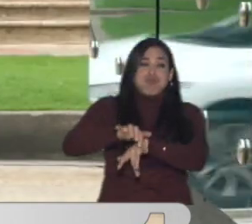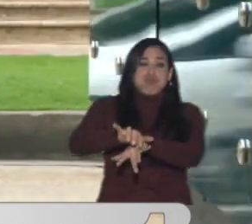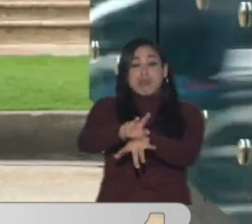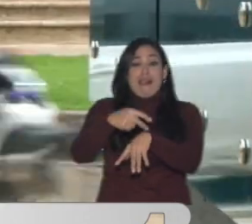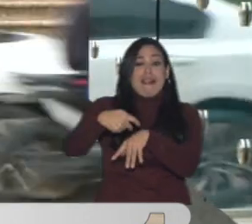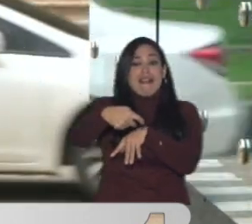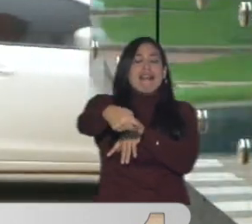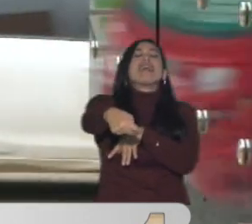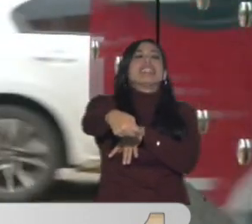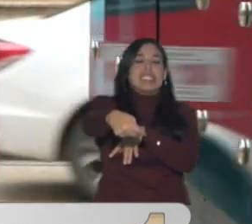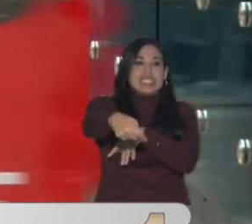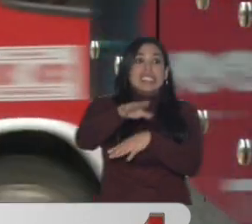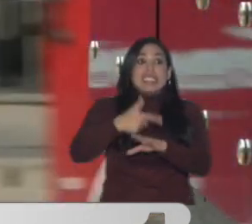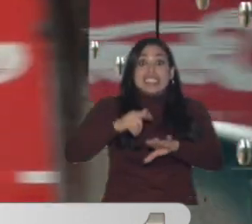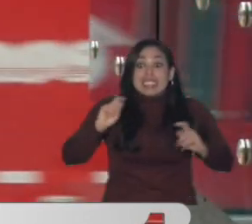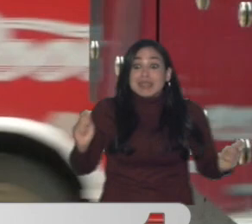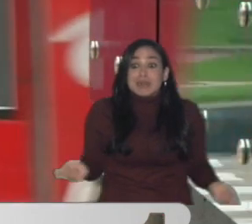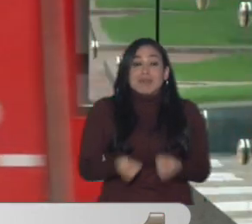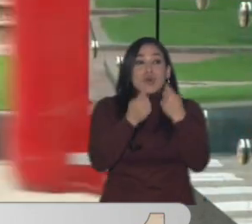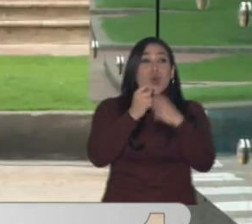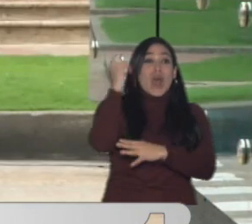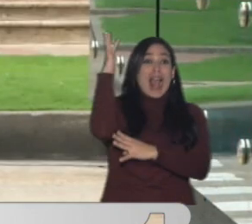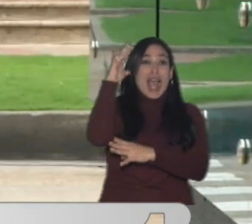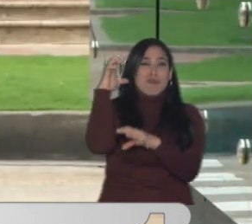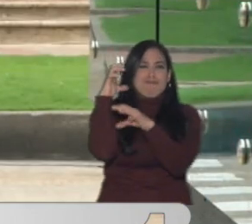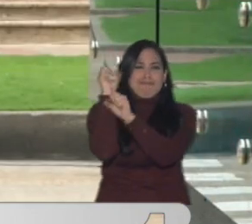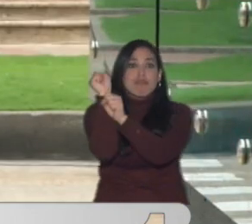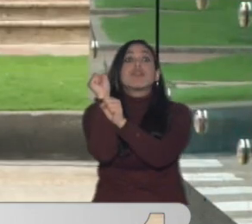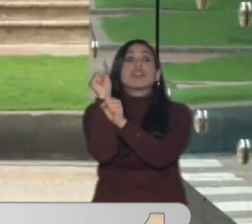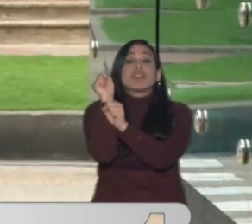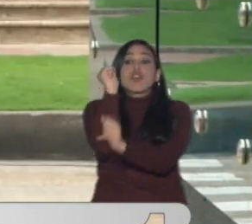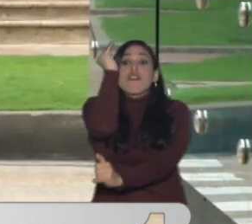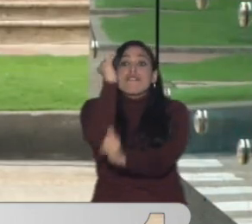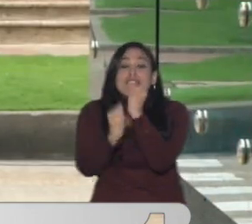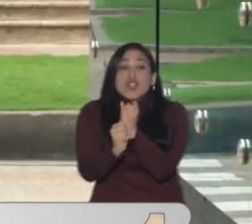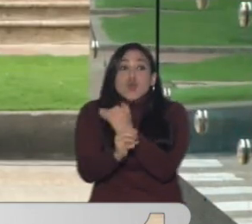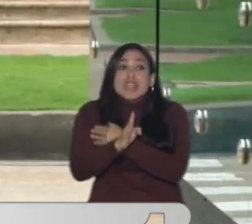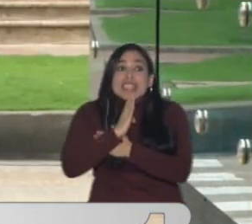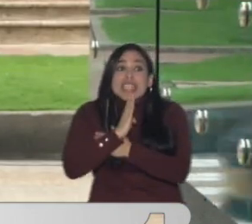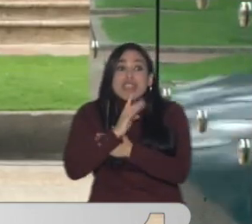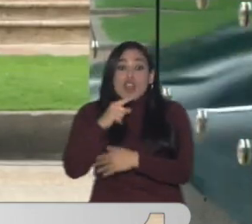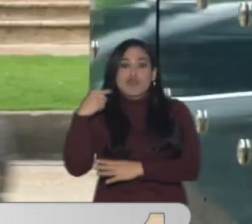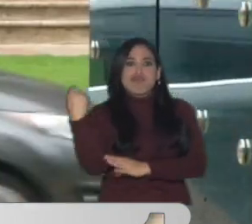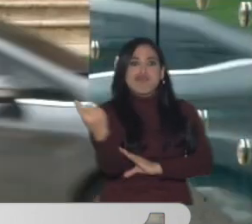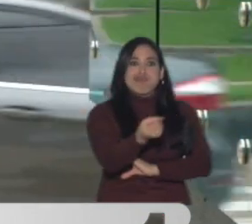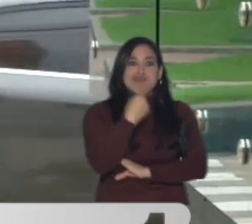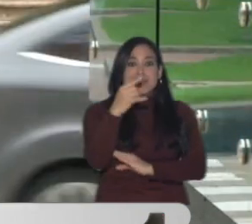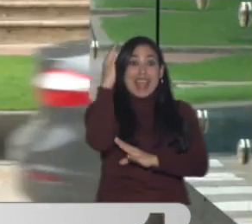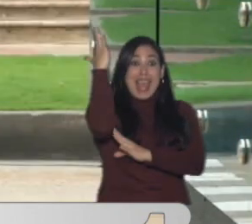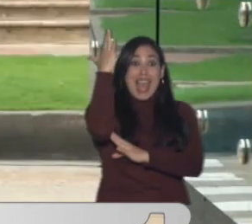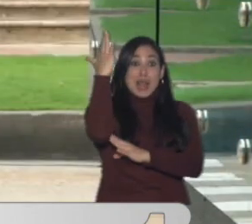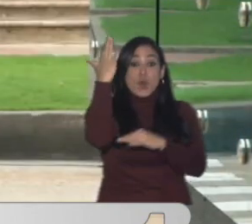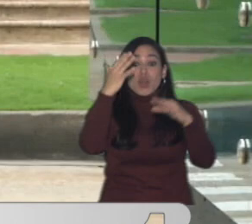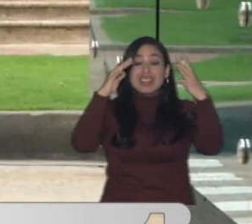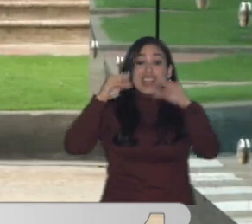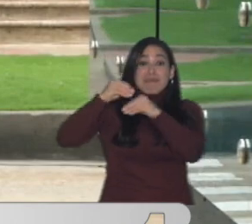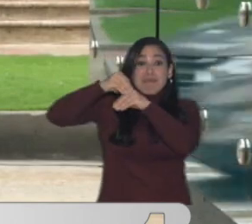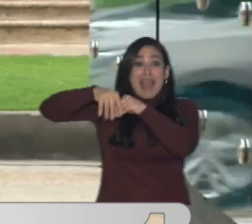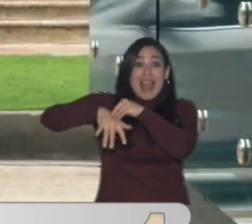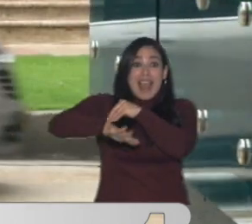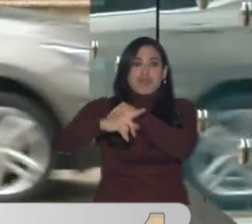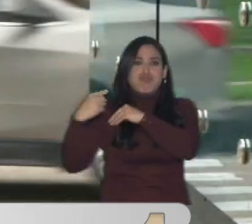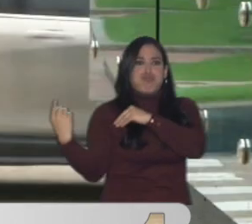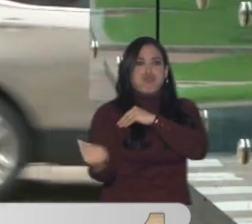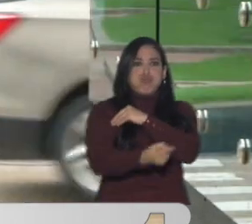arroyo, inicialmente sujetados a un frondoso árbol y al final porque un remolino que se forma llegando al río Magdalena